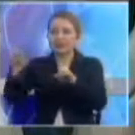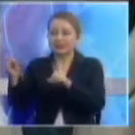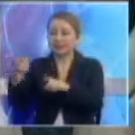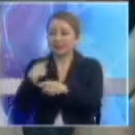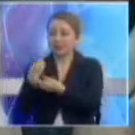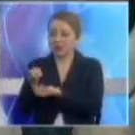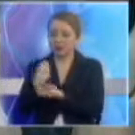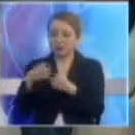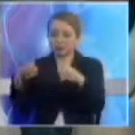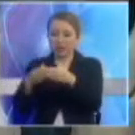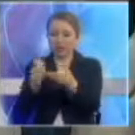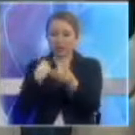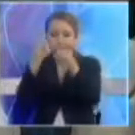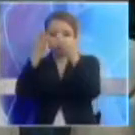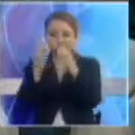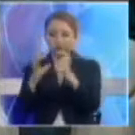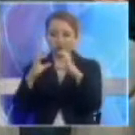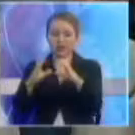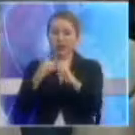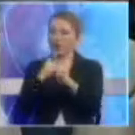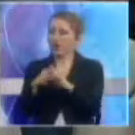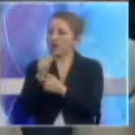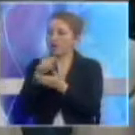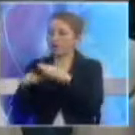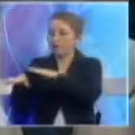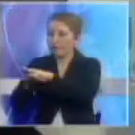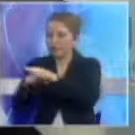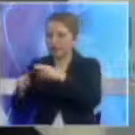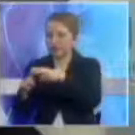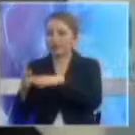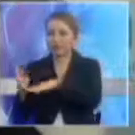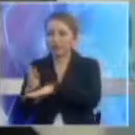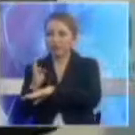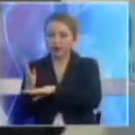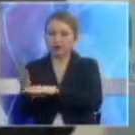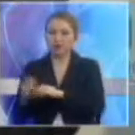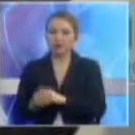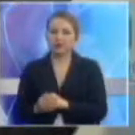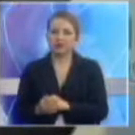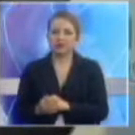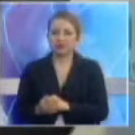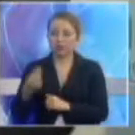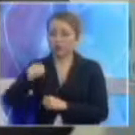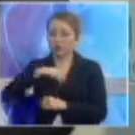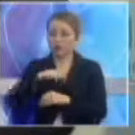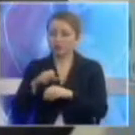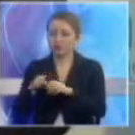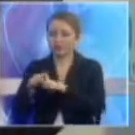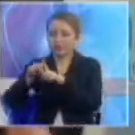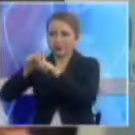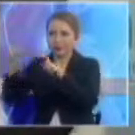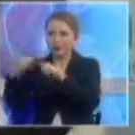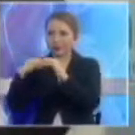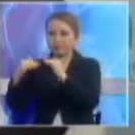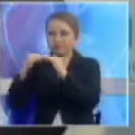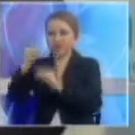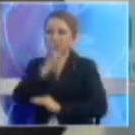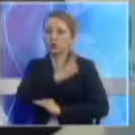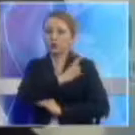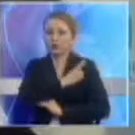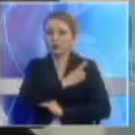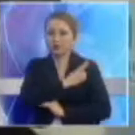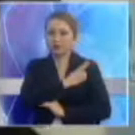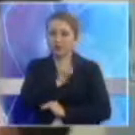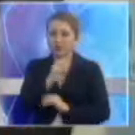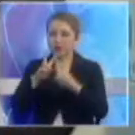asignación presupuestaria, tanto para educación básica, bachillerato, nuestro sistema de educación superior,